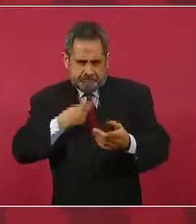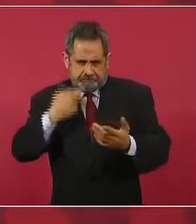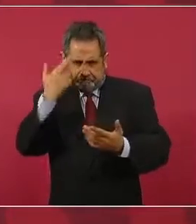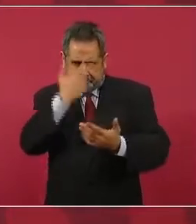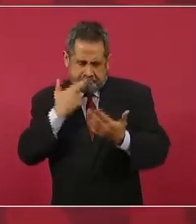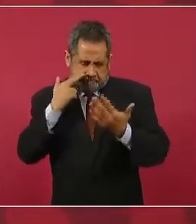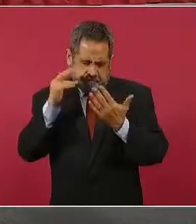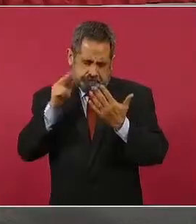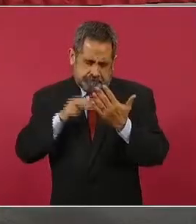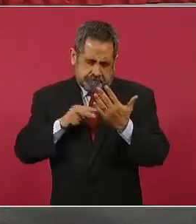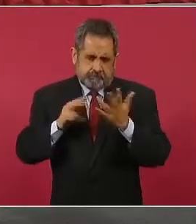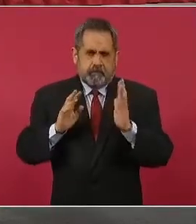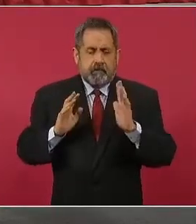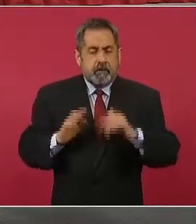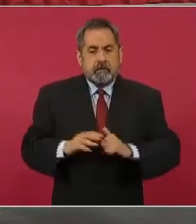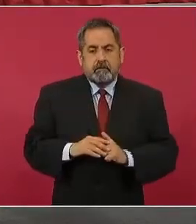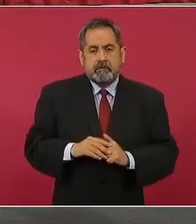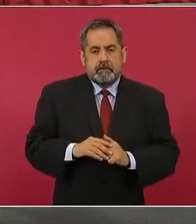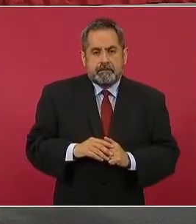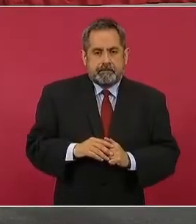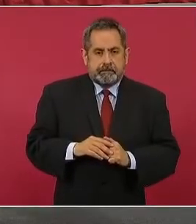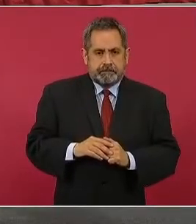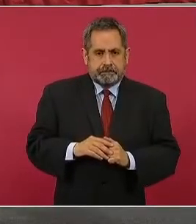la defensa de los niños,